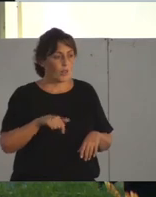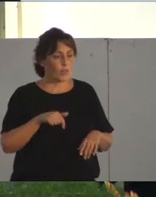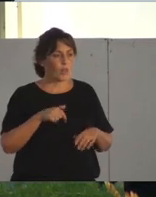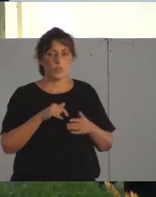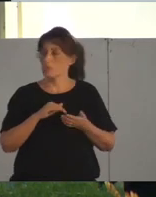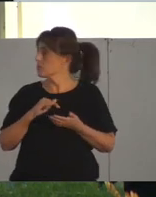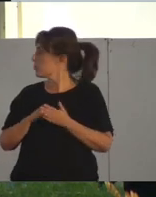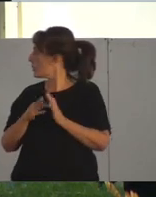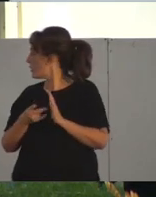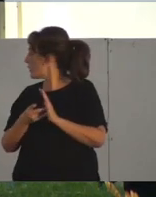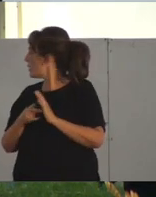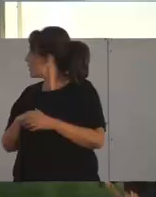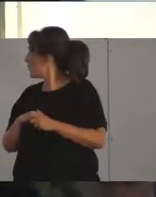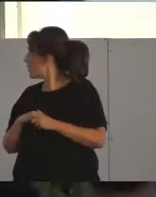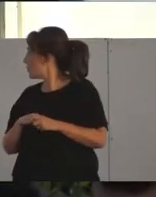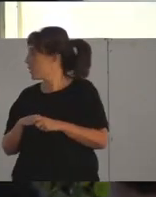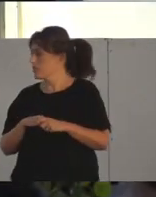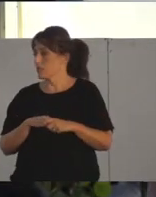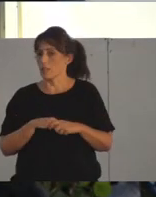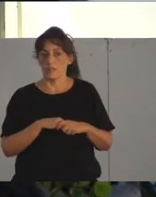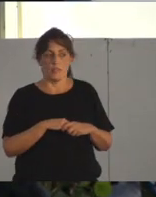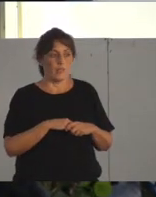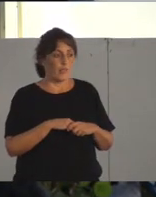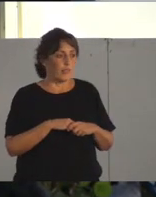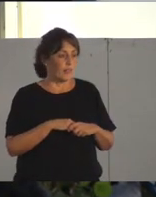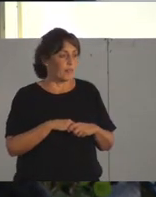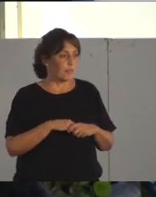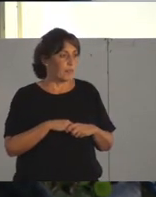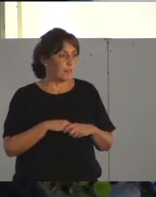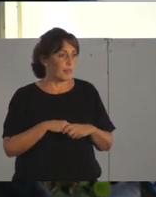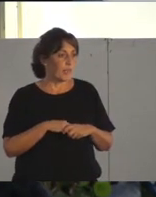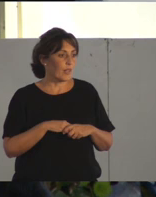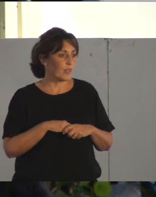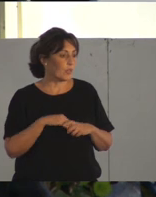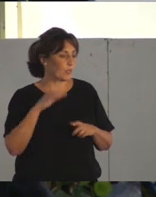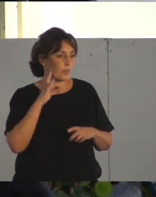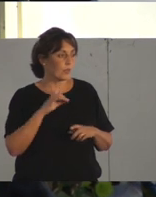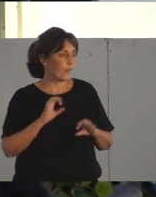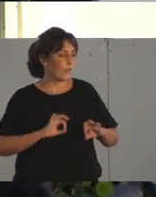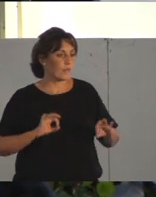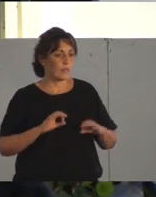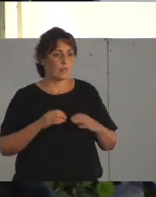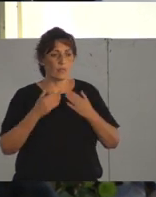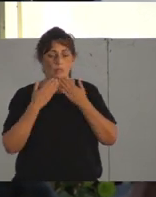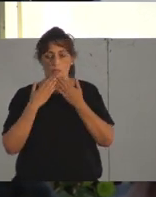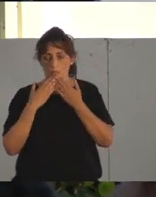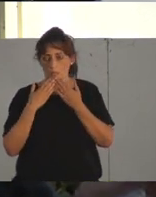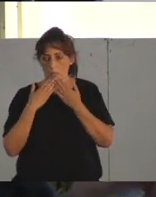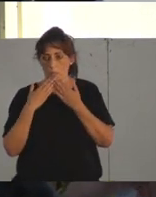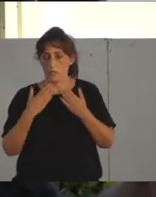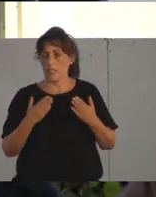entidades ASCAFE. Bueno, estamos ya. Pues nada, muchas gracias a todos por